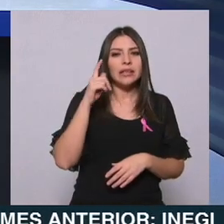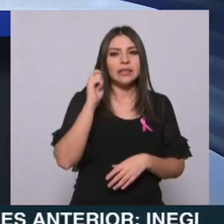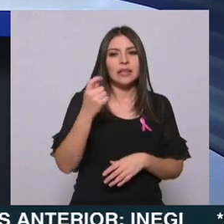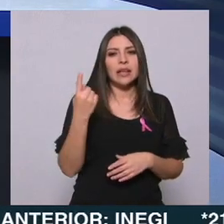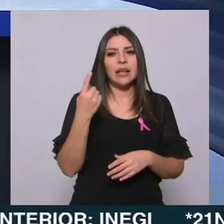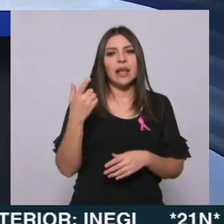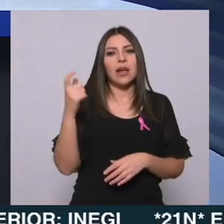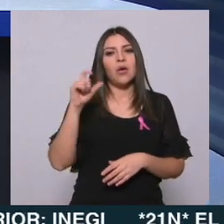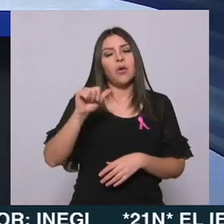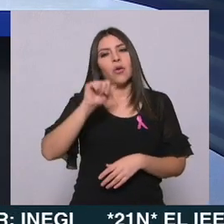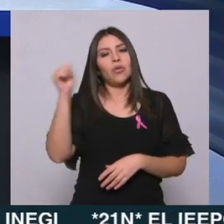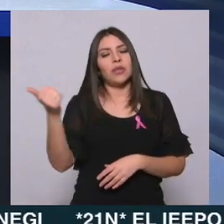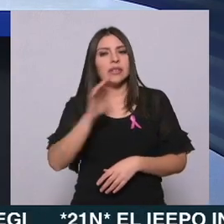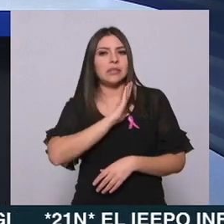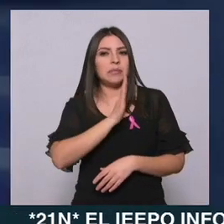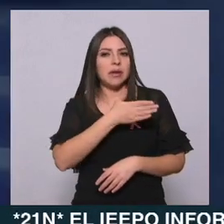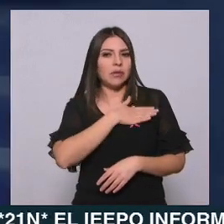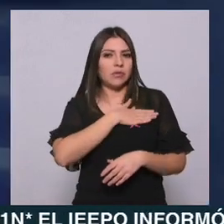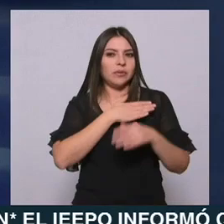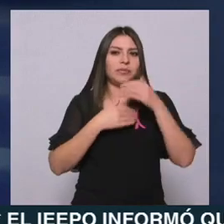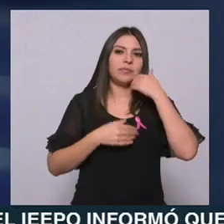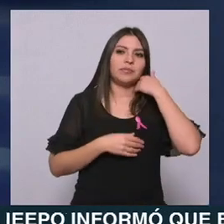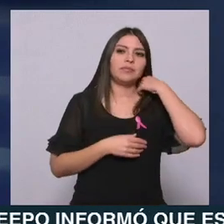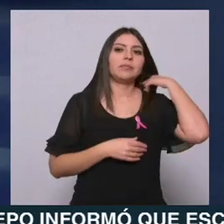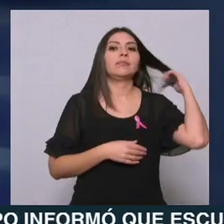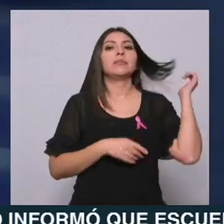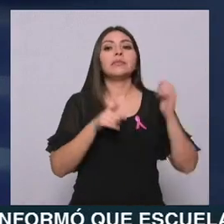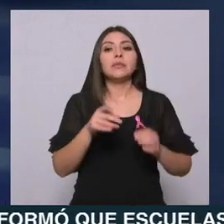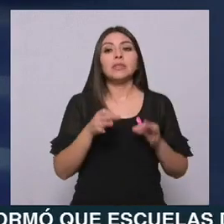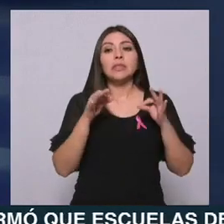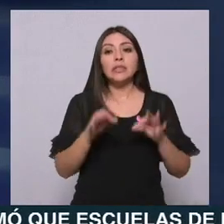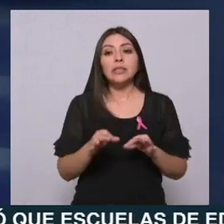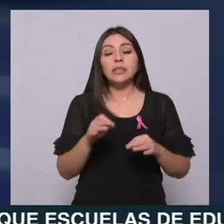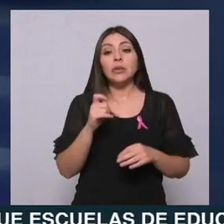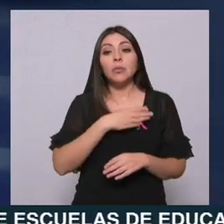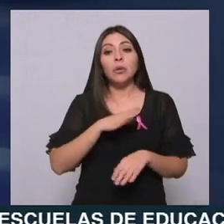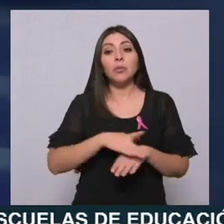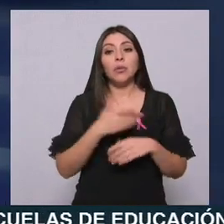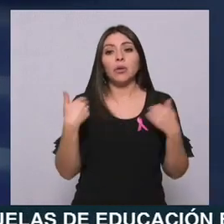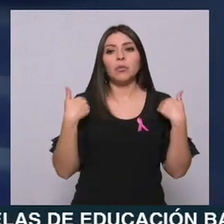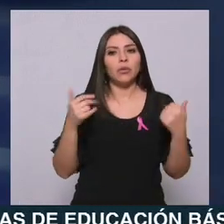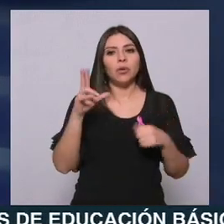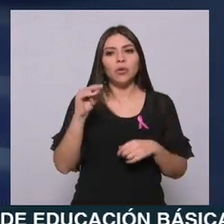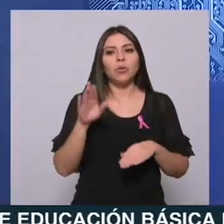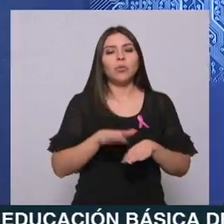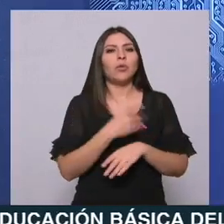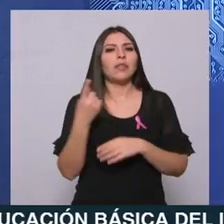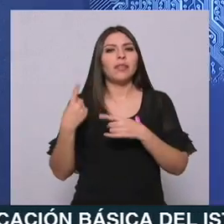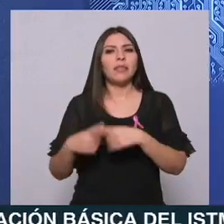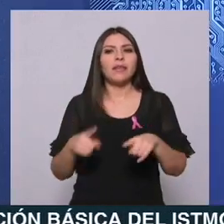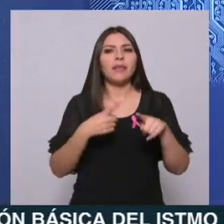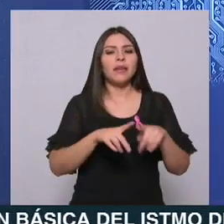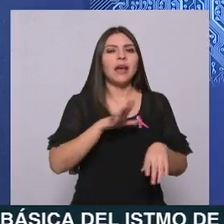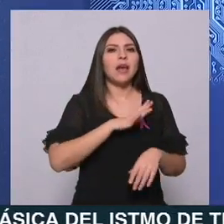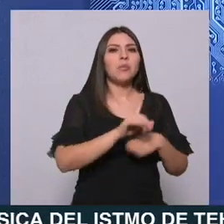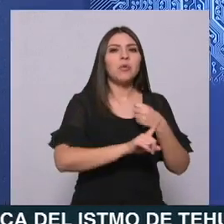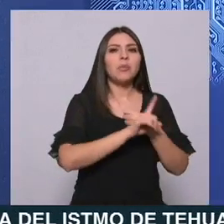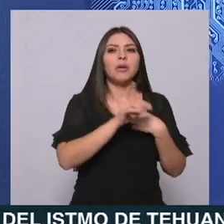Inquisición española. No es que sea adecuada porque sean comprensivos, es porque hay una serie de problemas que nunca se